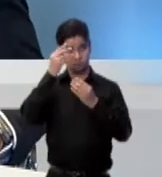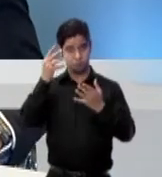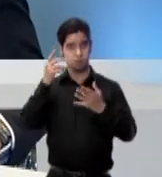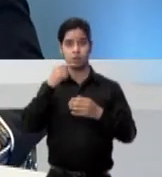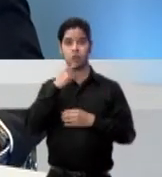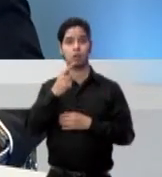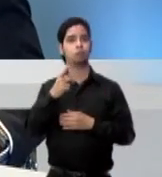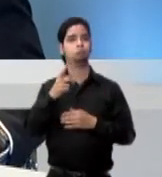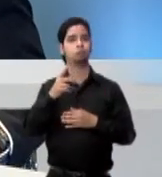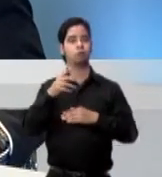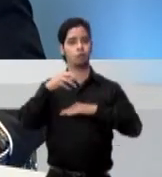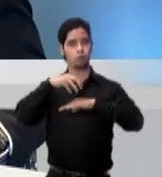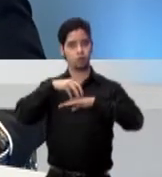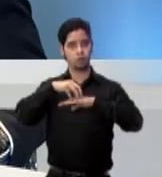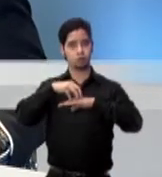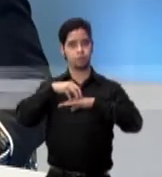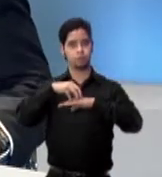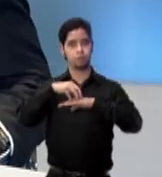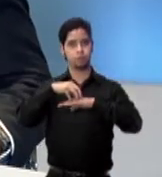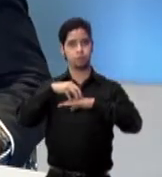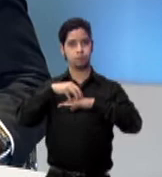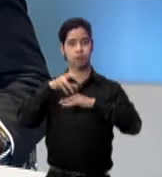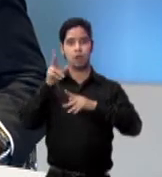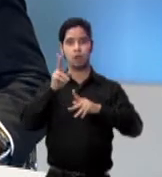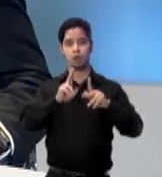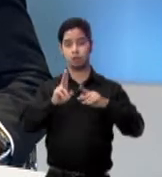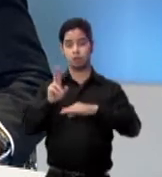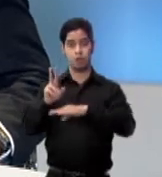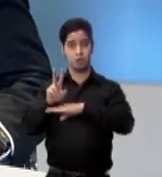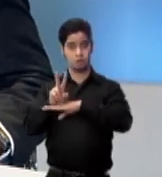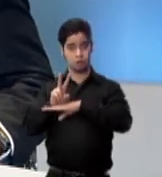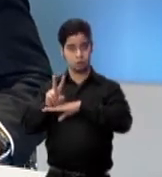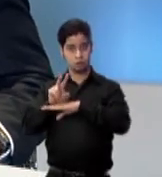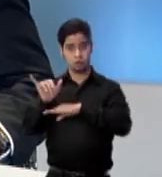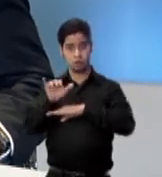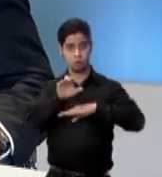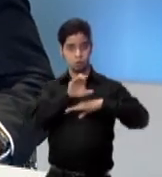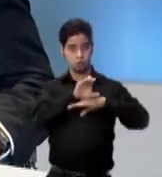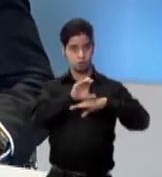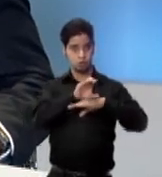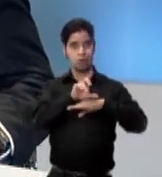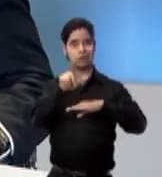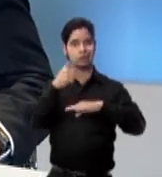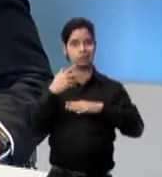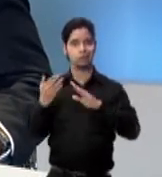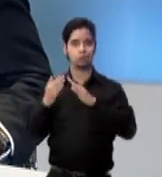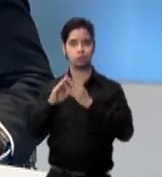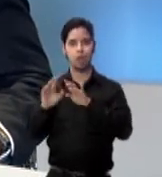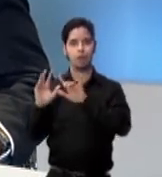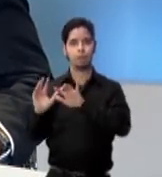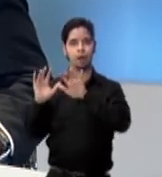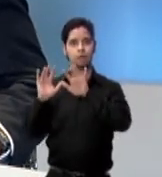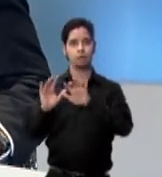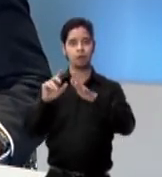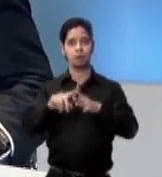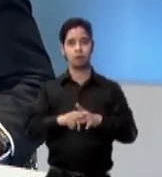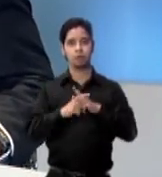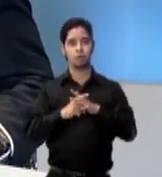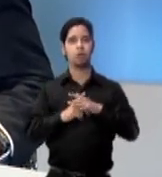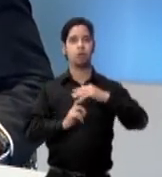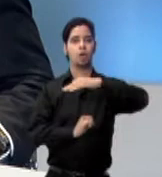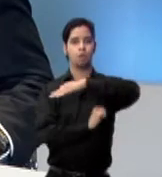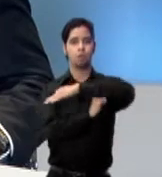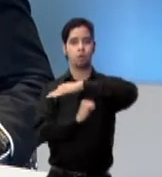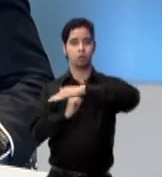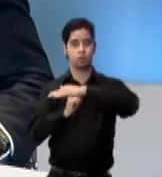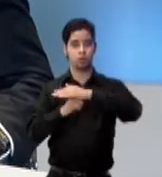por Fortaleza los planteamientos expuestos por residentes de Vieques y Culebra y que se tradujo en una marcha que inició en el Puente Dos Hermanos en San Juan,